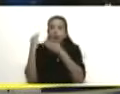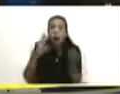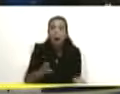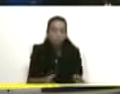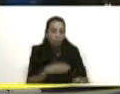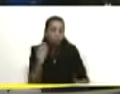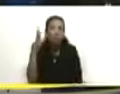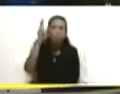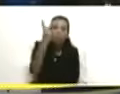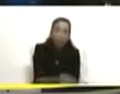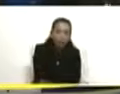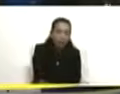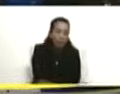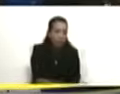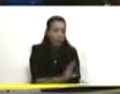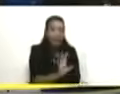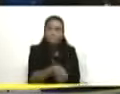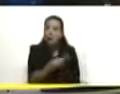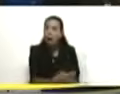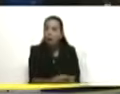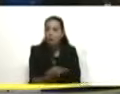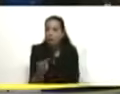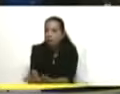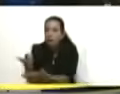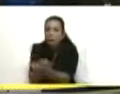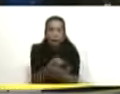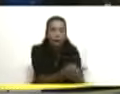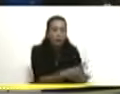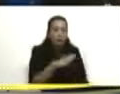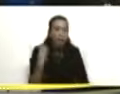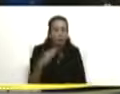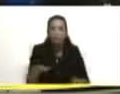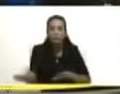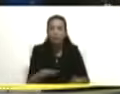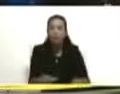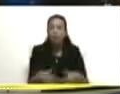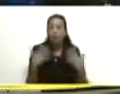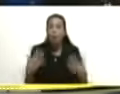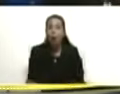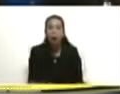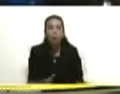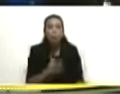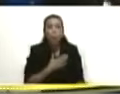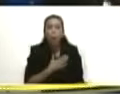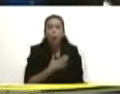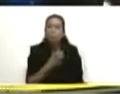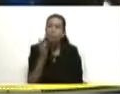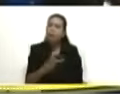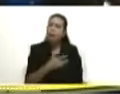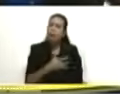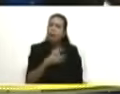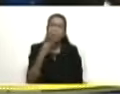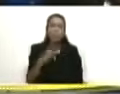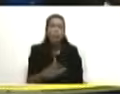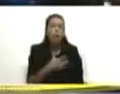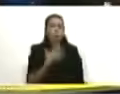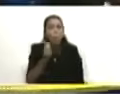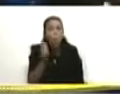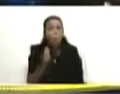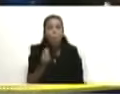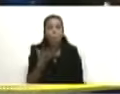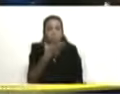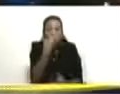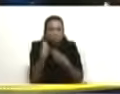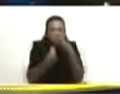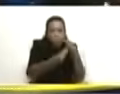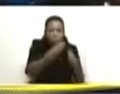las calles, caen. Por aquí cae uno, por allá cae otro. Uno lo que puede sentir es un gran dolor de cómo el capitalismo